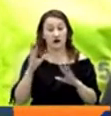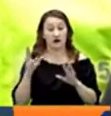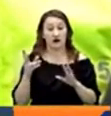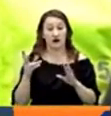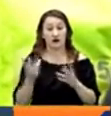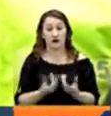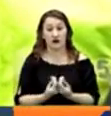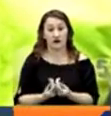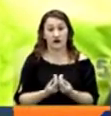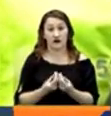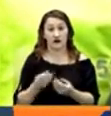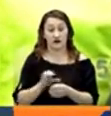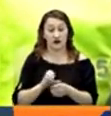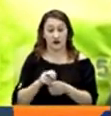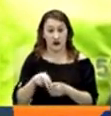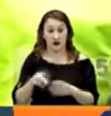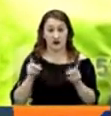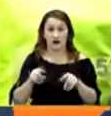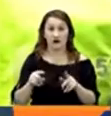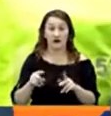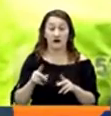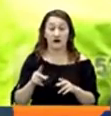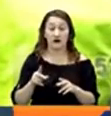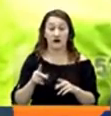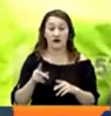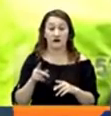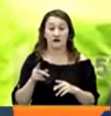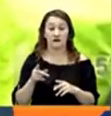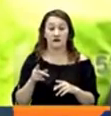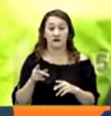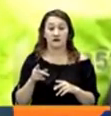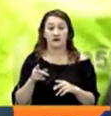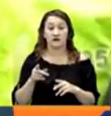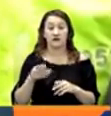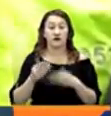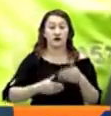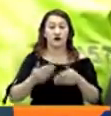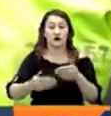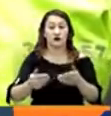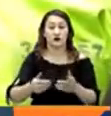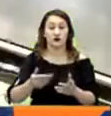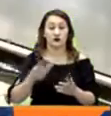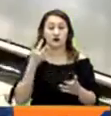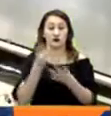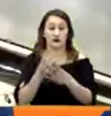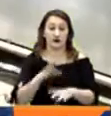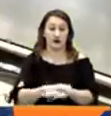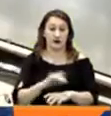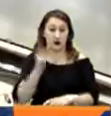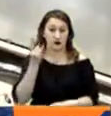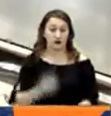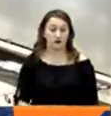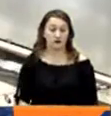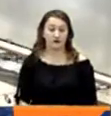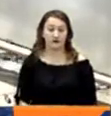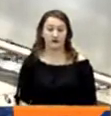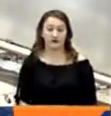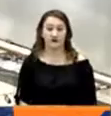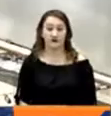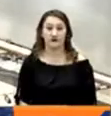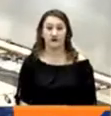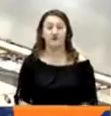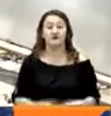Código Nacional de Policía y también, por supuesto, el accional en el procedimiento penal a que haya lugar.